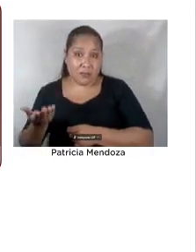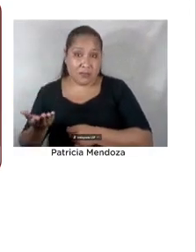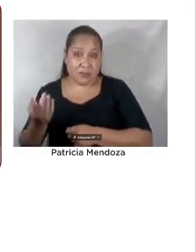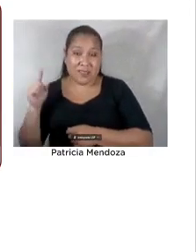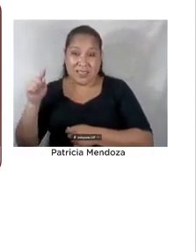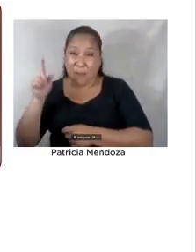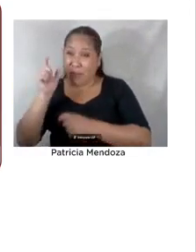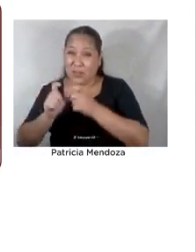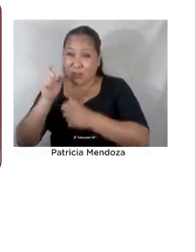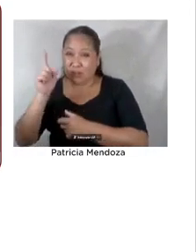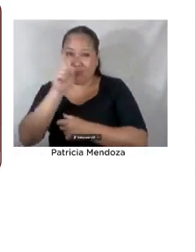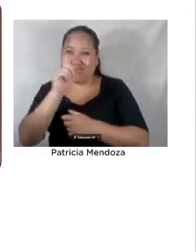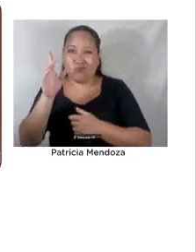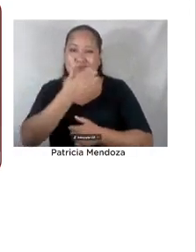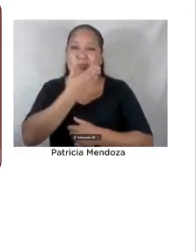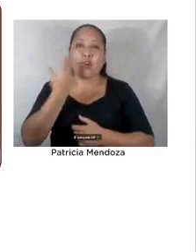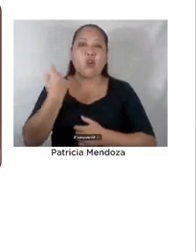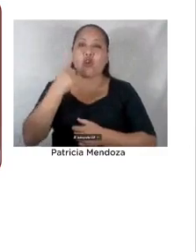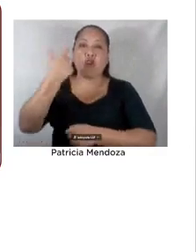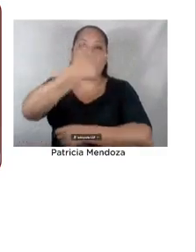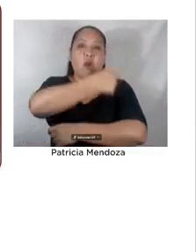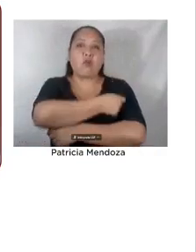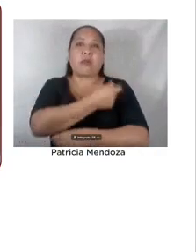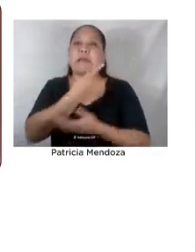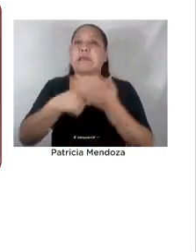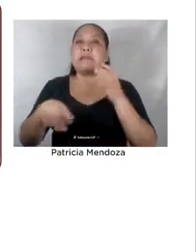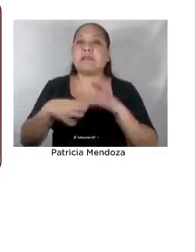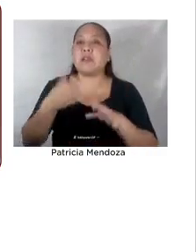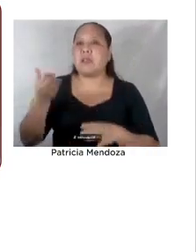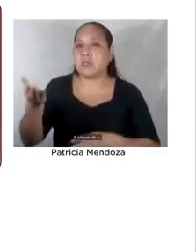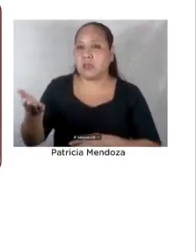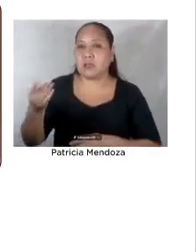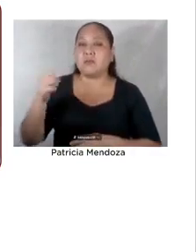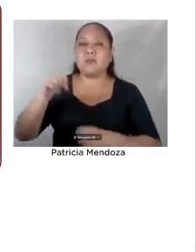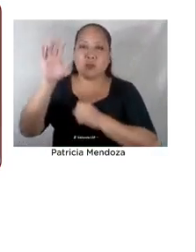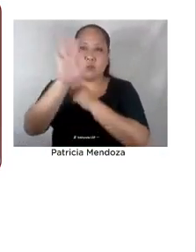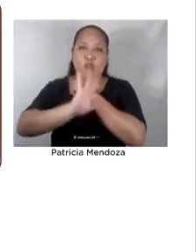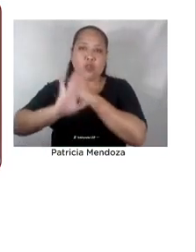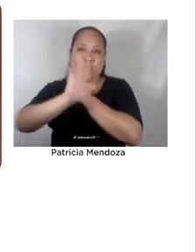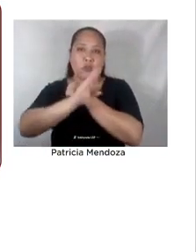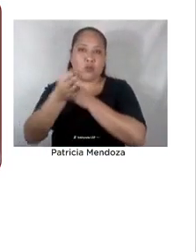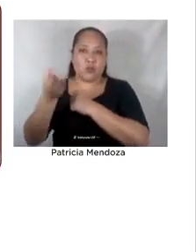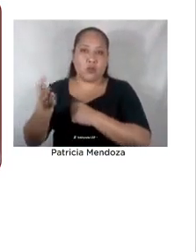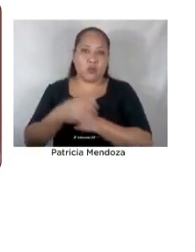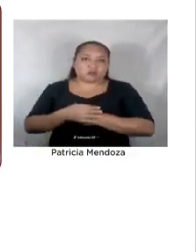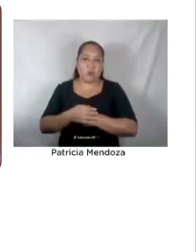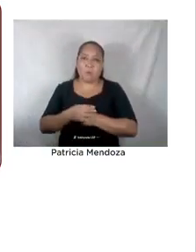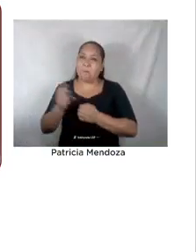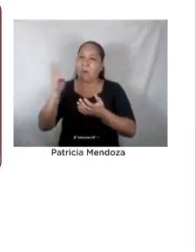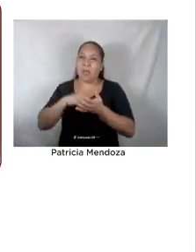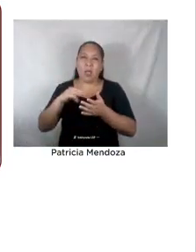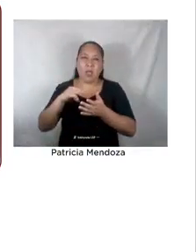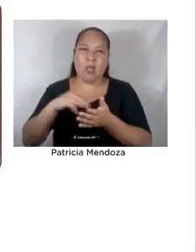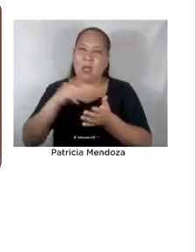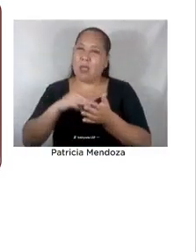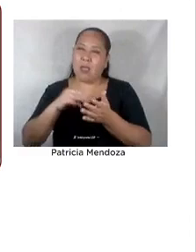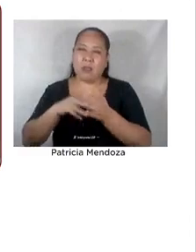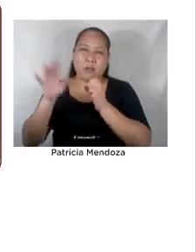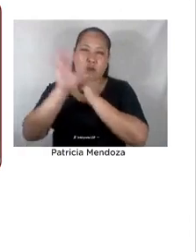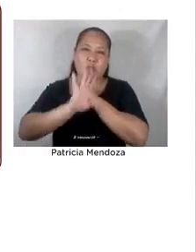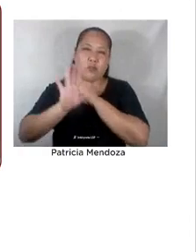vacunar. ¿Y qué se tiene que hacer con ellos? Continuar con las medidas de prevención, extremar las medidas de prevención que